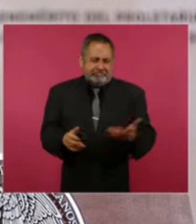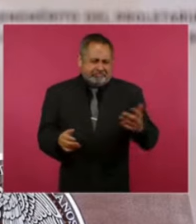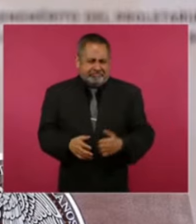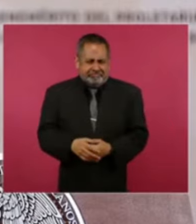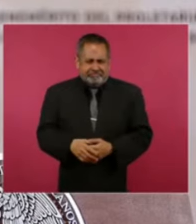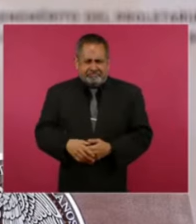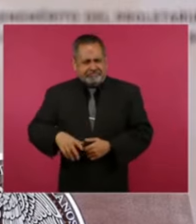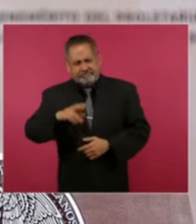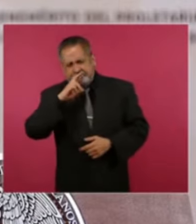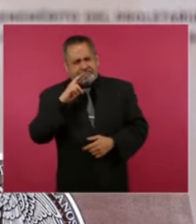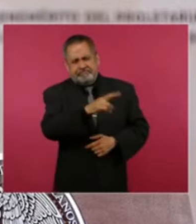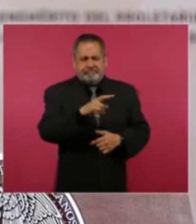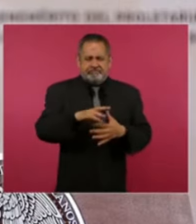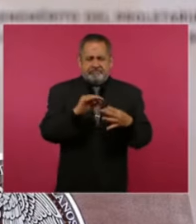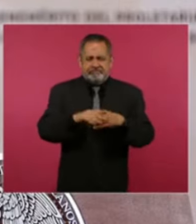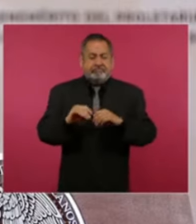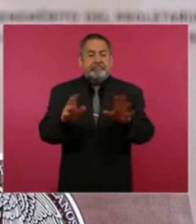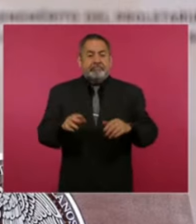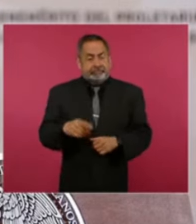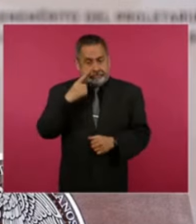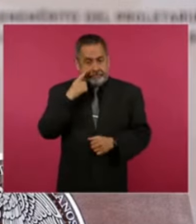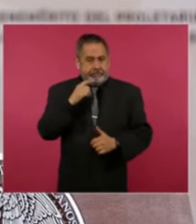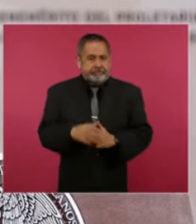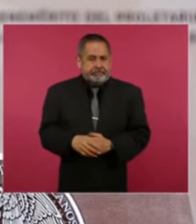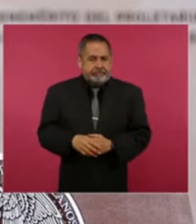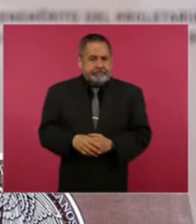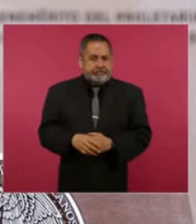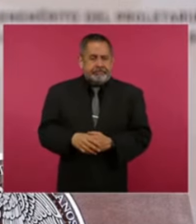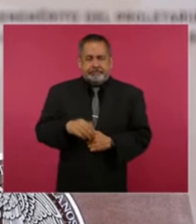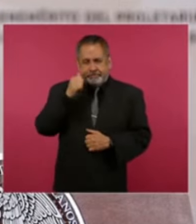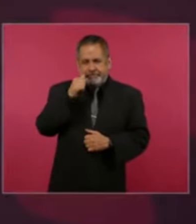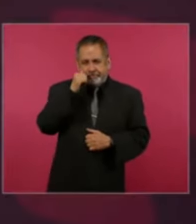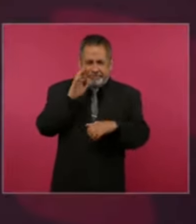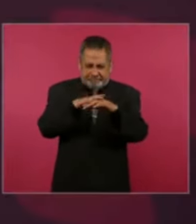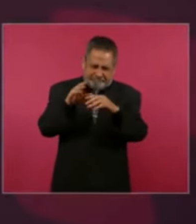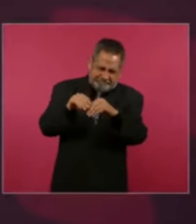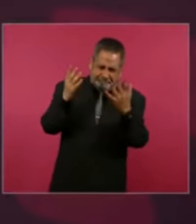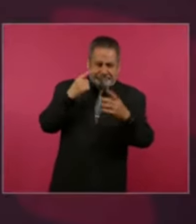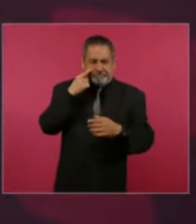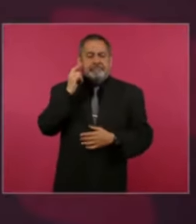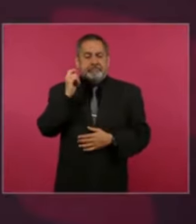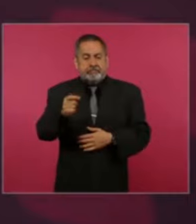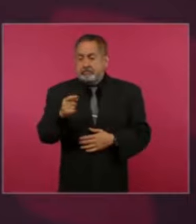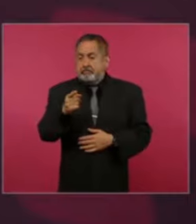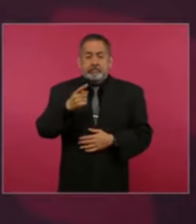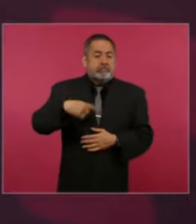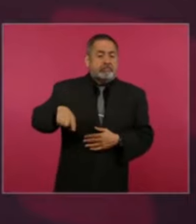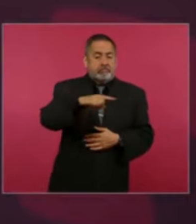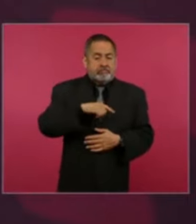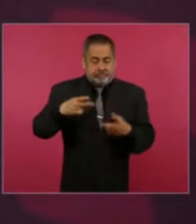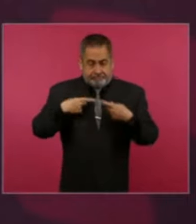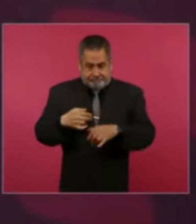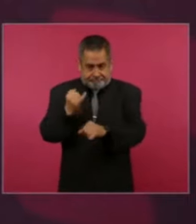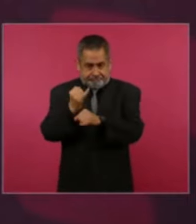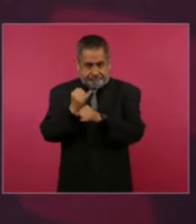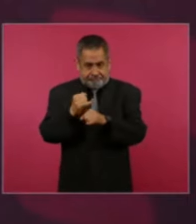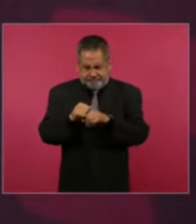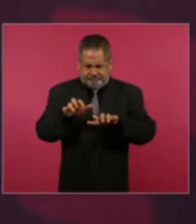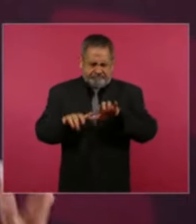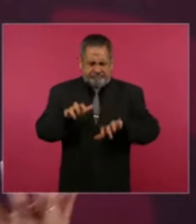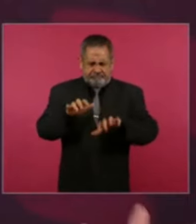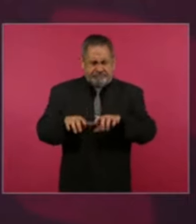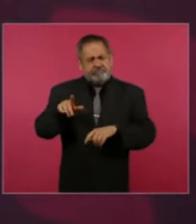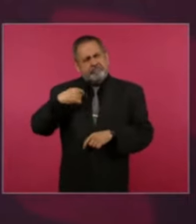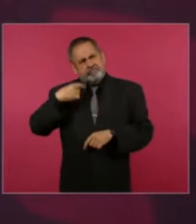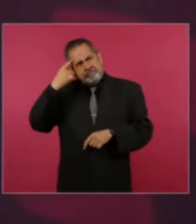hicieron esperar. Miren, después de esto siempre hay una luz al final del túnel y hay personajes en las redes sociales que forman